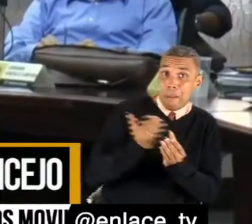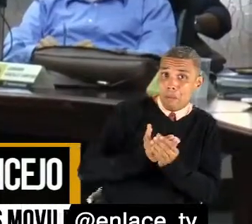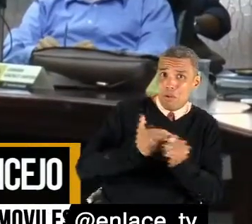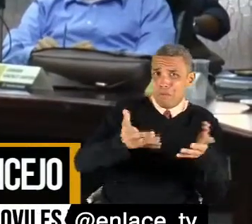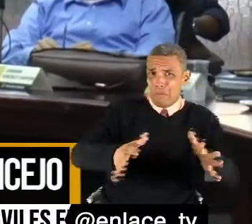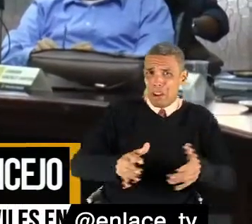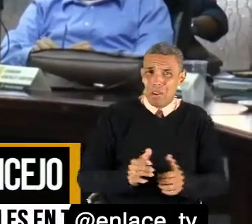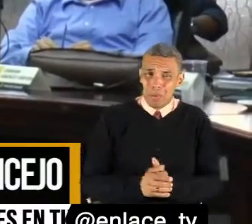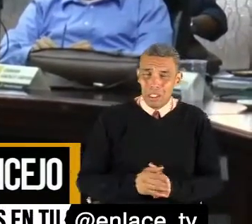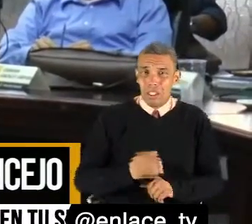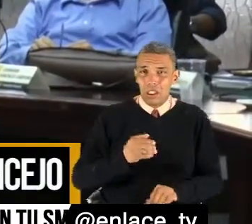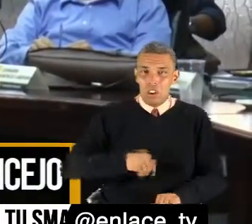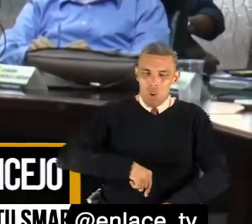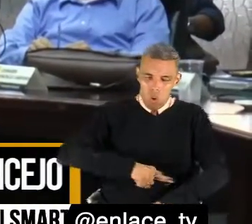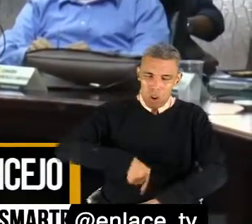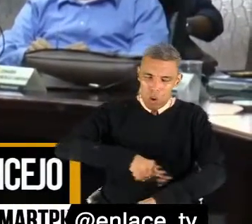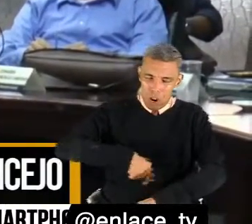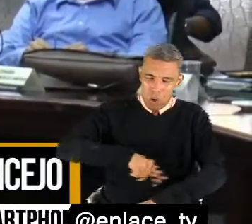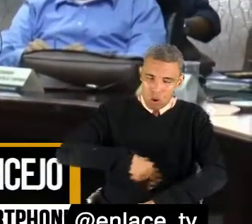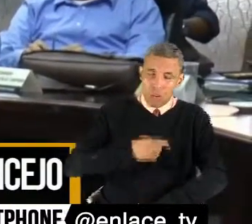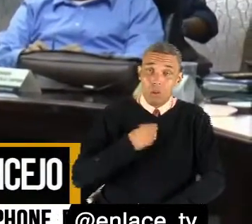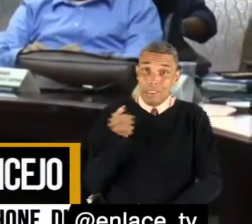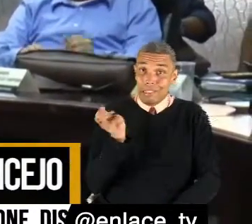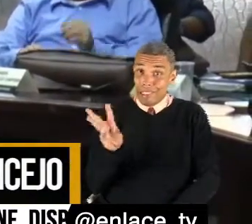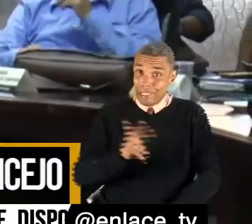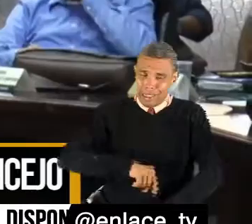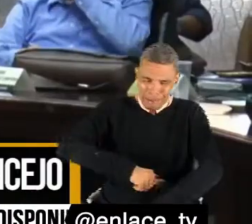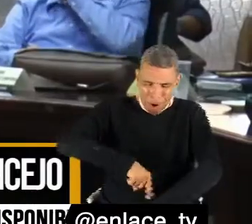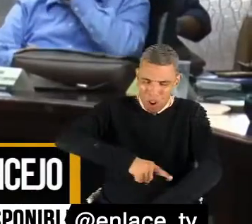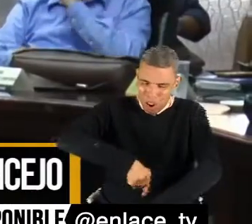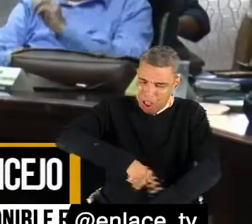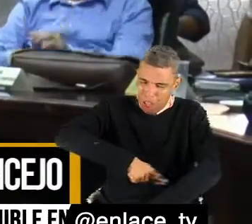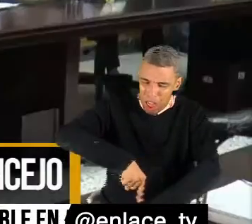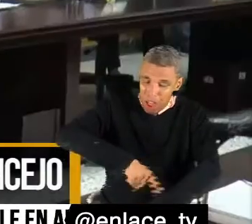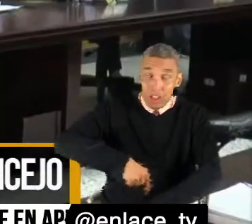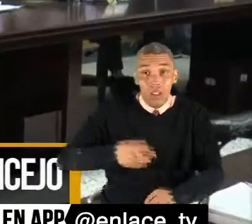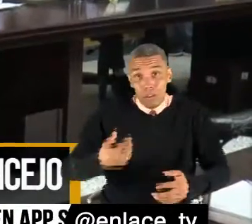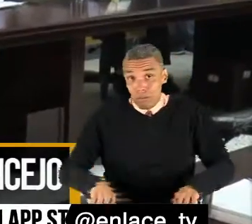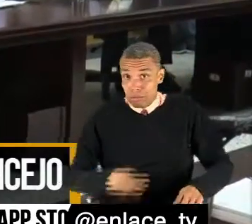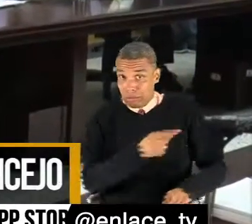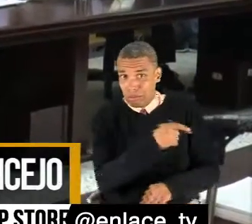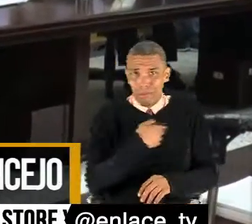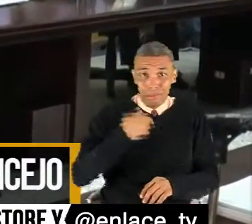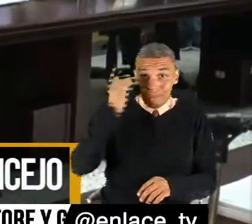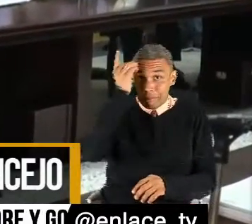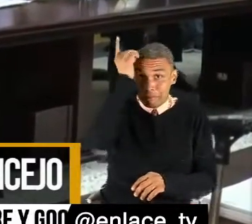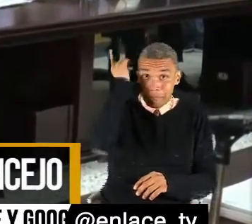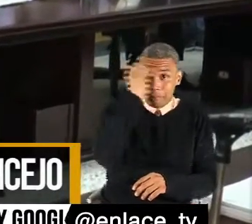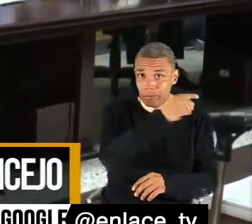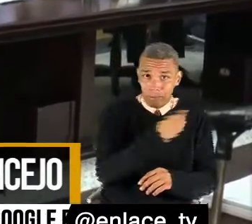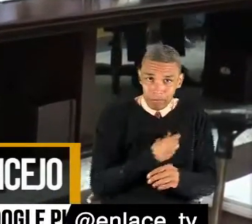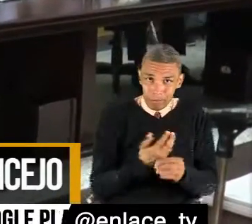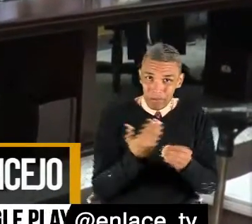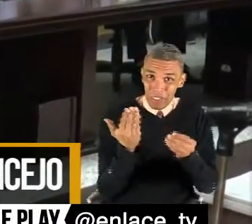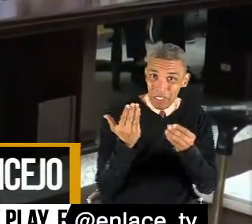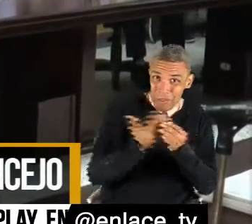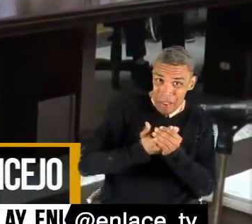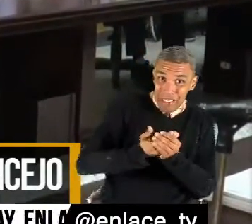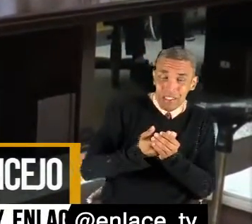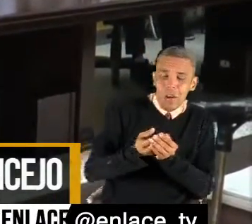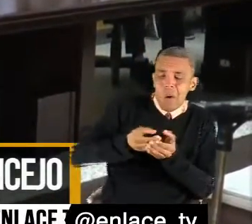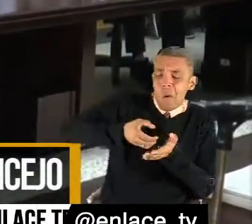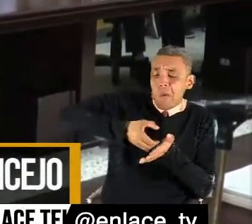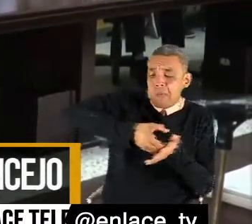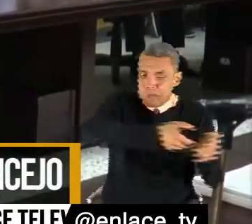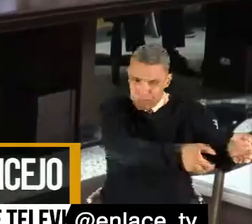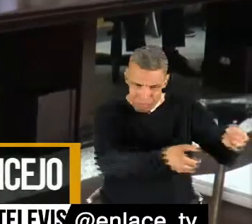casi 13 horas, le pudimos dar la mayor celeridad a esta carta de navegación que necesitaba el municipio